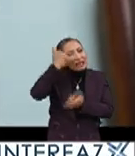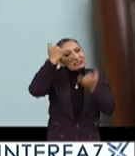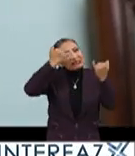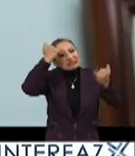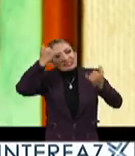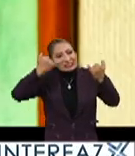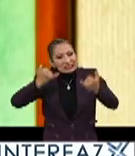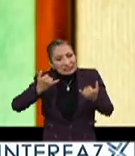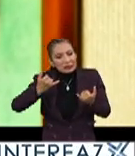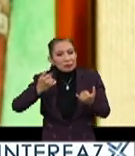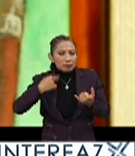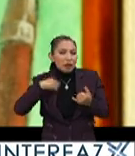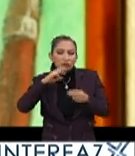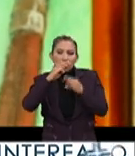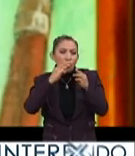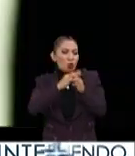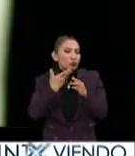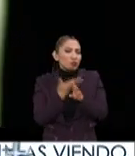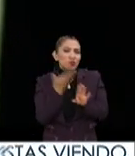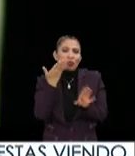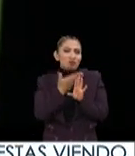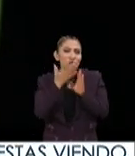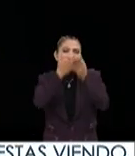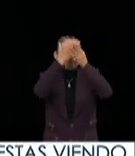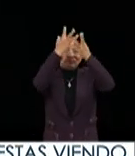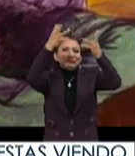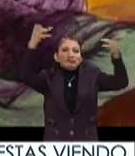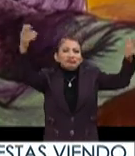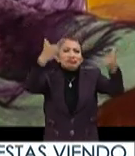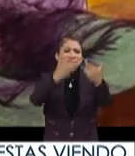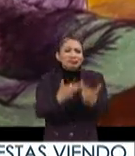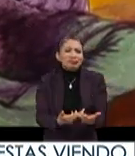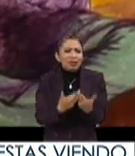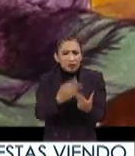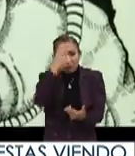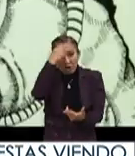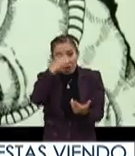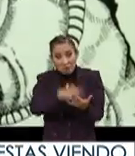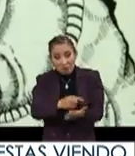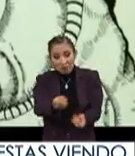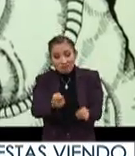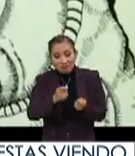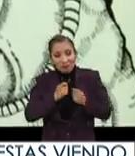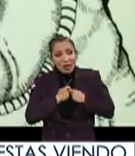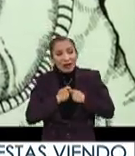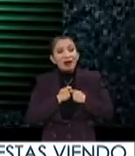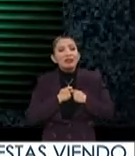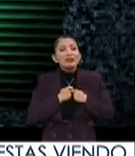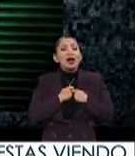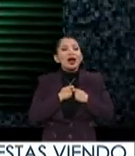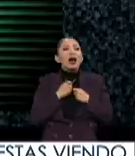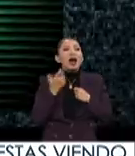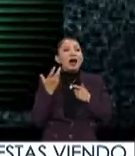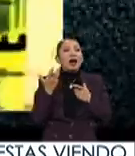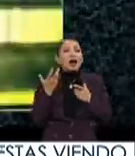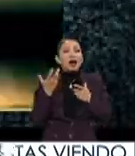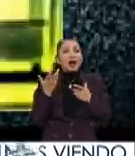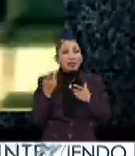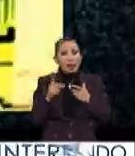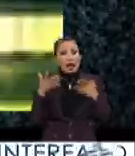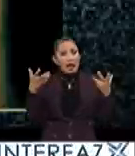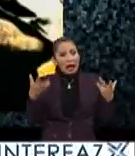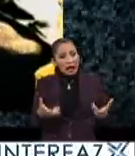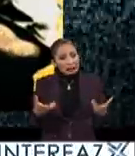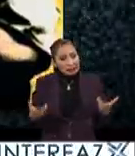crear, es un mundo bien amplio y bien vasto, ¿no? Creo que a mí me ha dado la posibilidad, pues tanto de